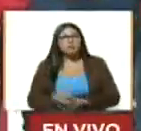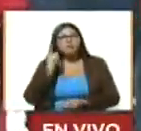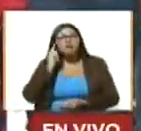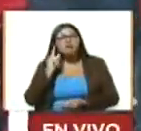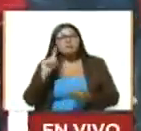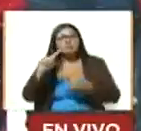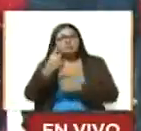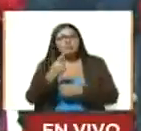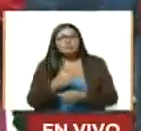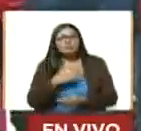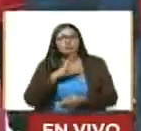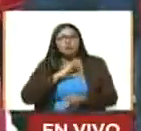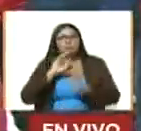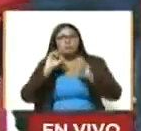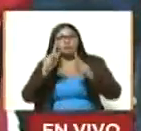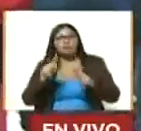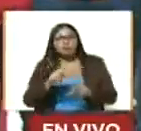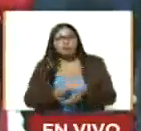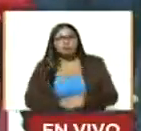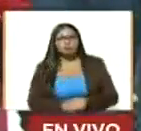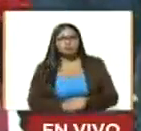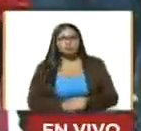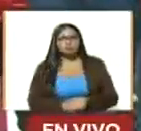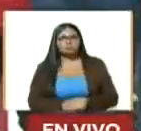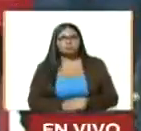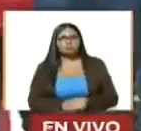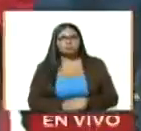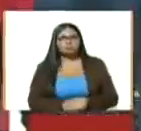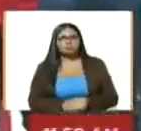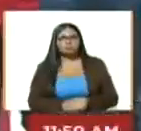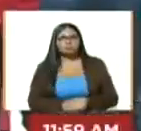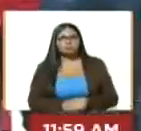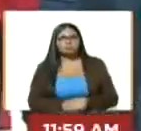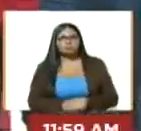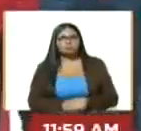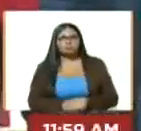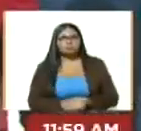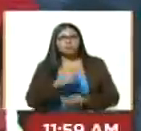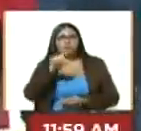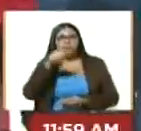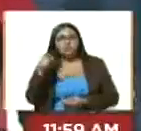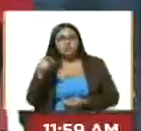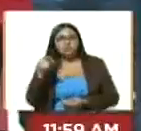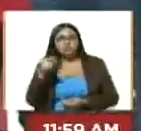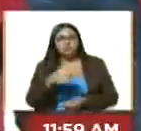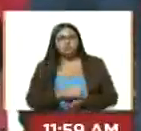su oportunidad. ¿No? ¿No?